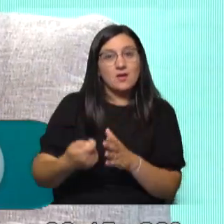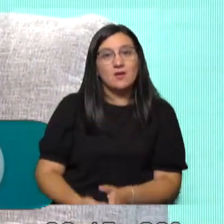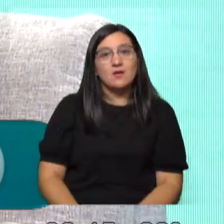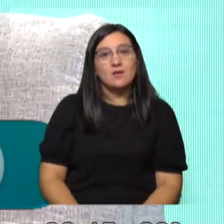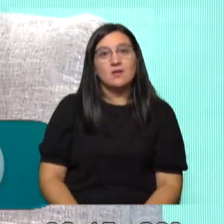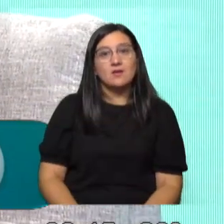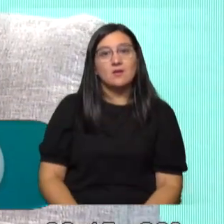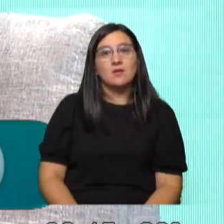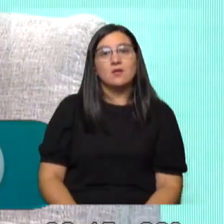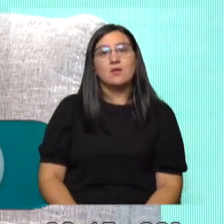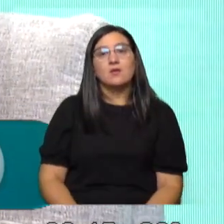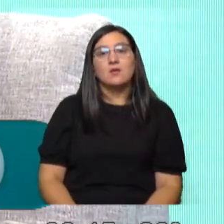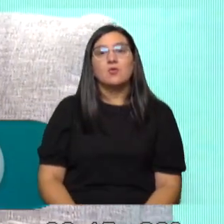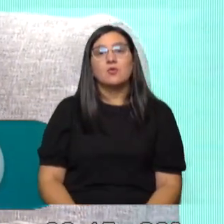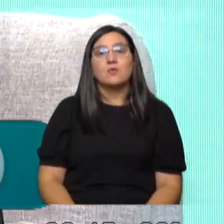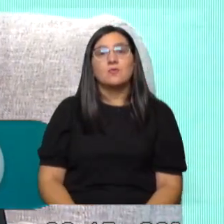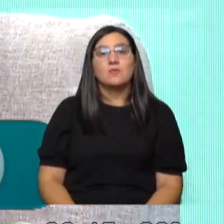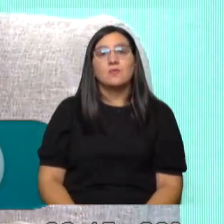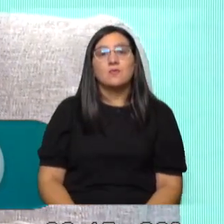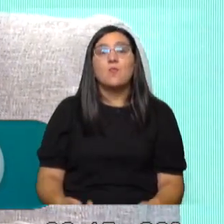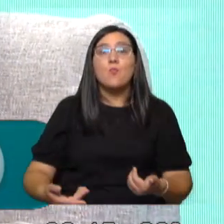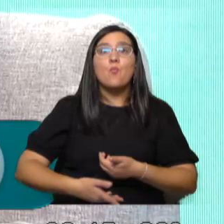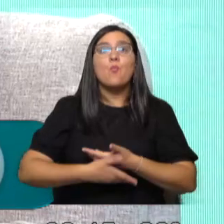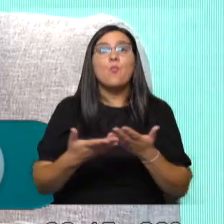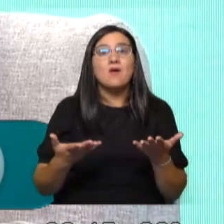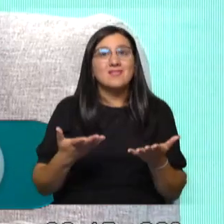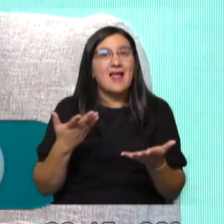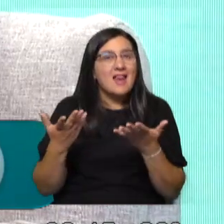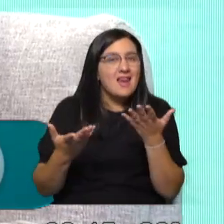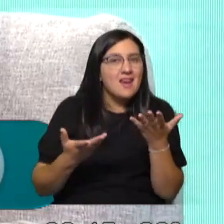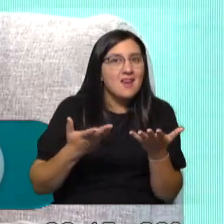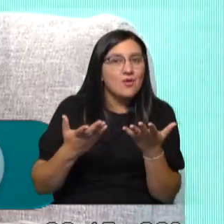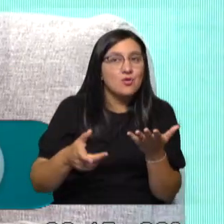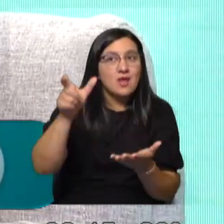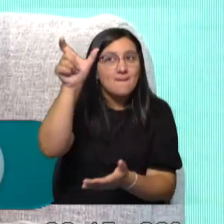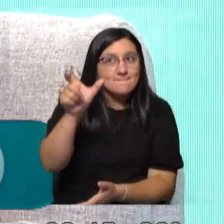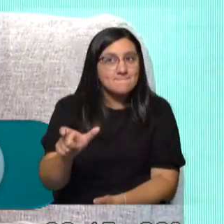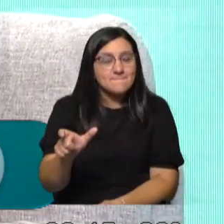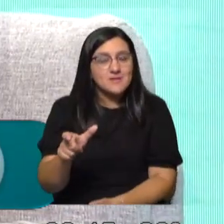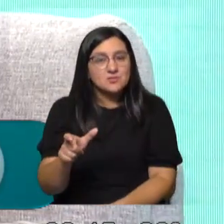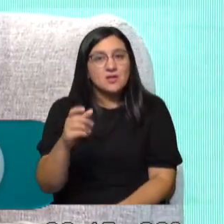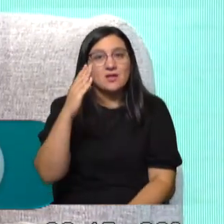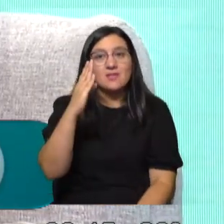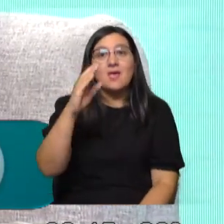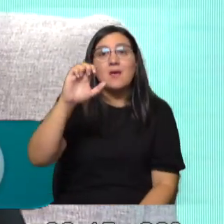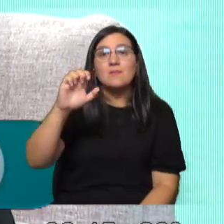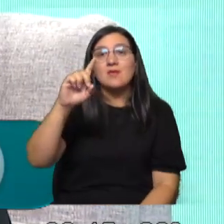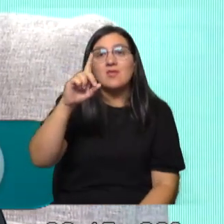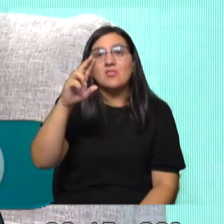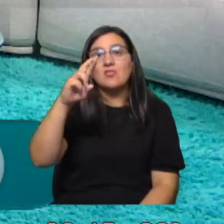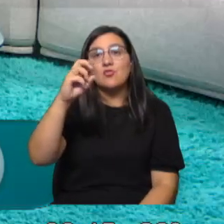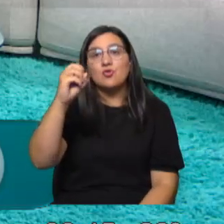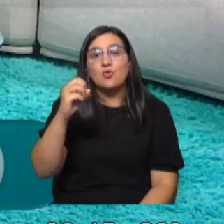como toda estructura dramática trágica, muestra un designio. Y el personaje de Pedro, que es el personaje